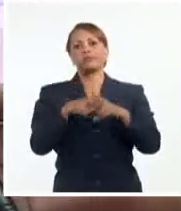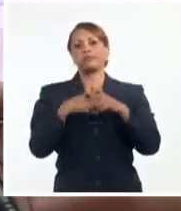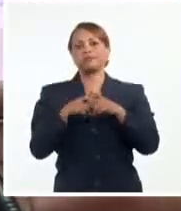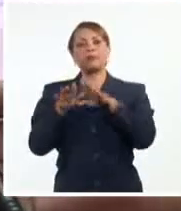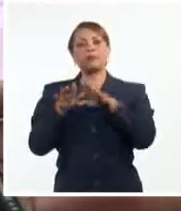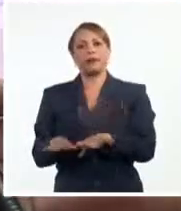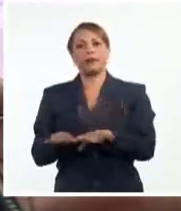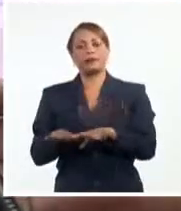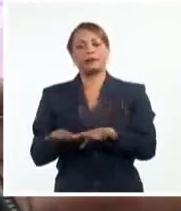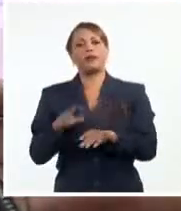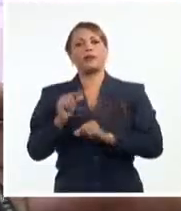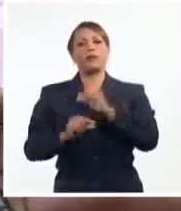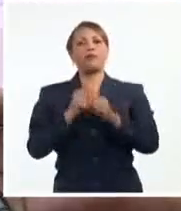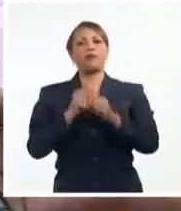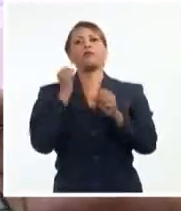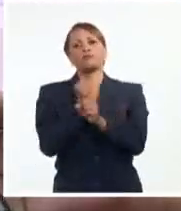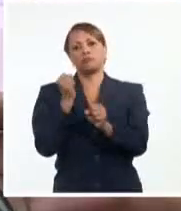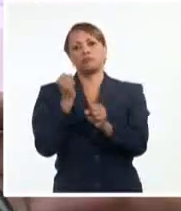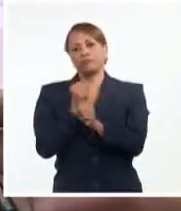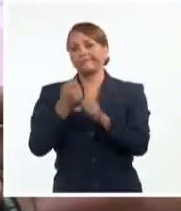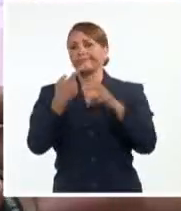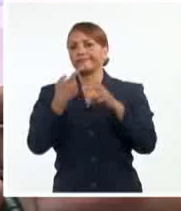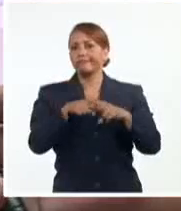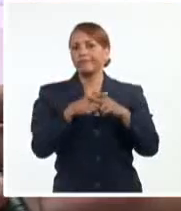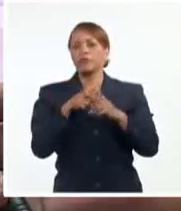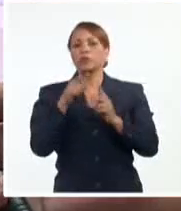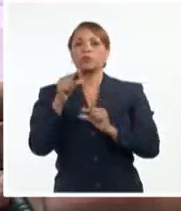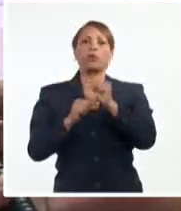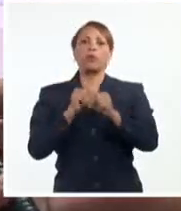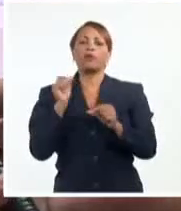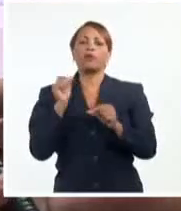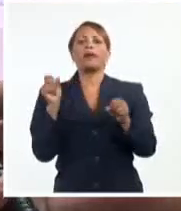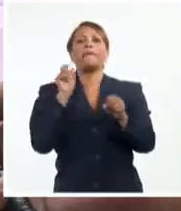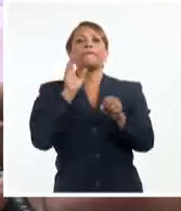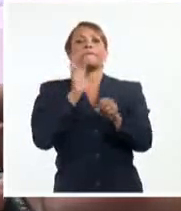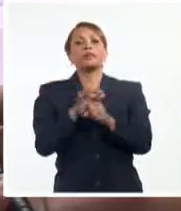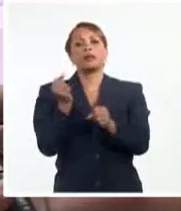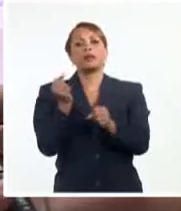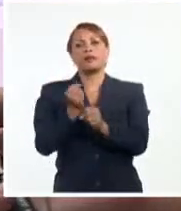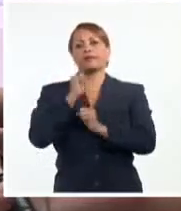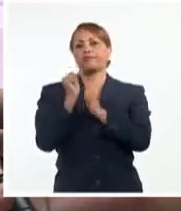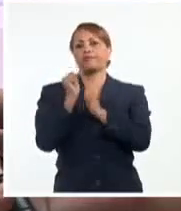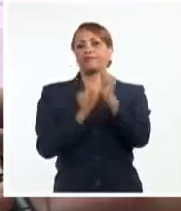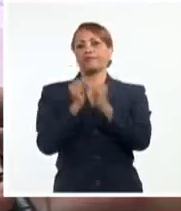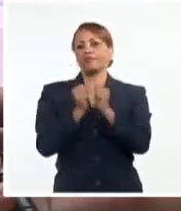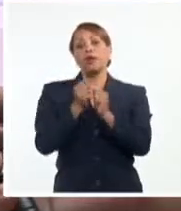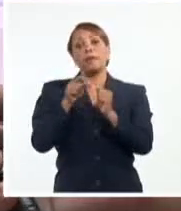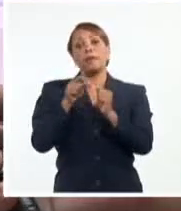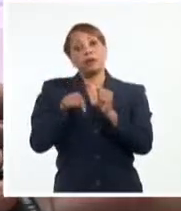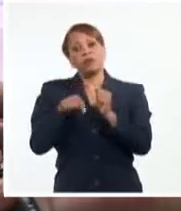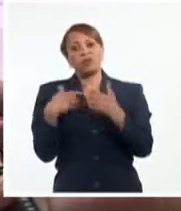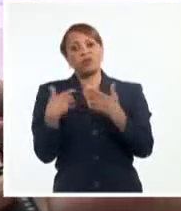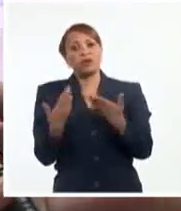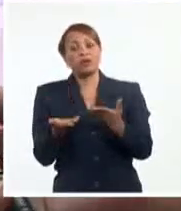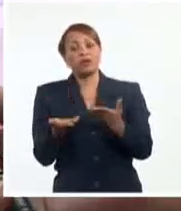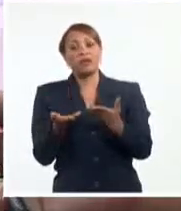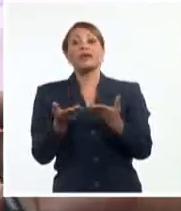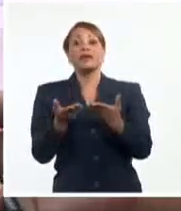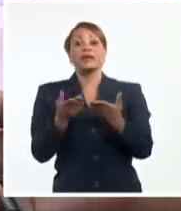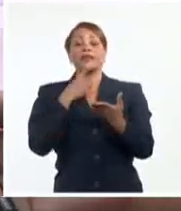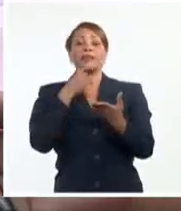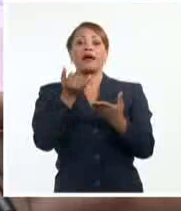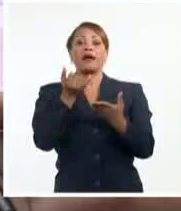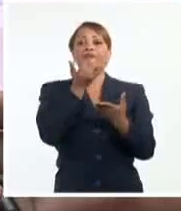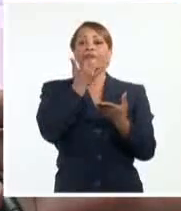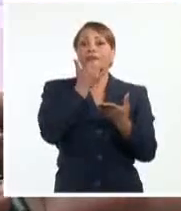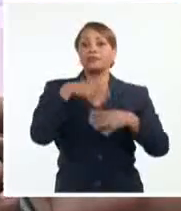se está trabajando en la solución de las mismas para poder incorporar nuevamente el sistema a la mejor brevedad posible. Pero la condición para el día de hoy es que debemos tener